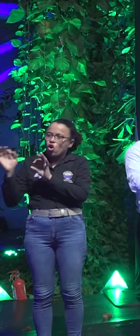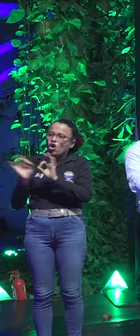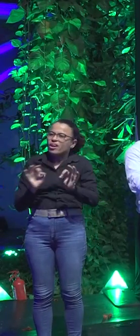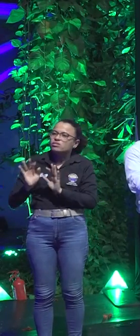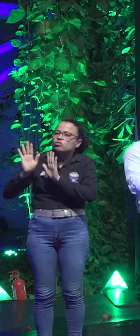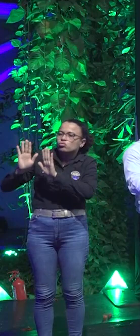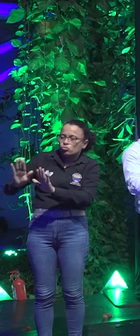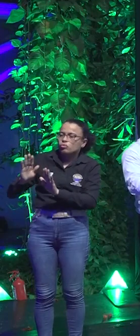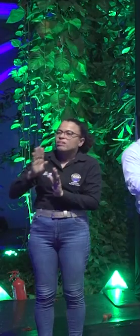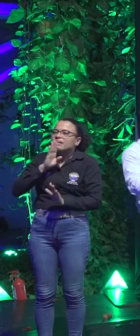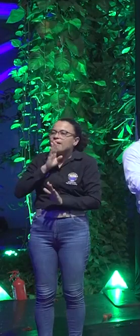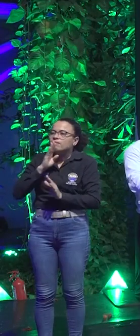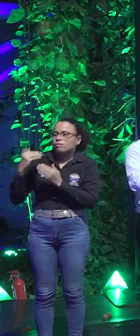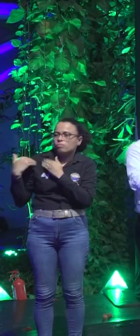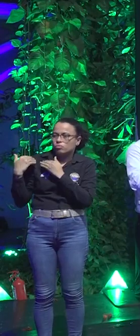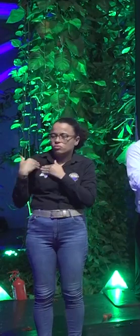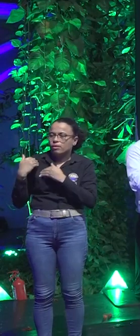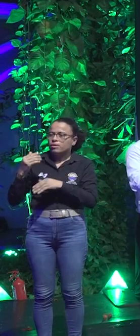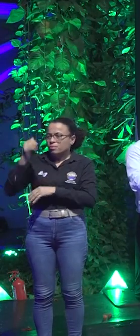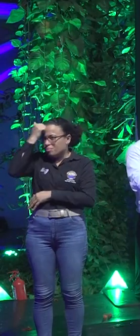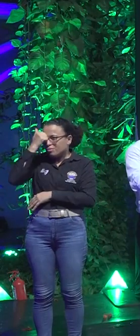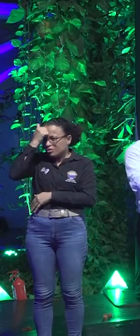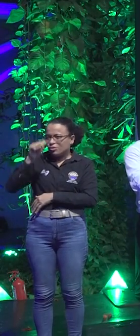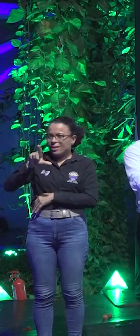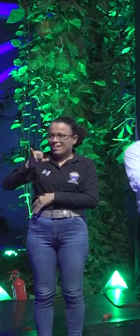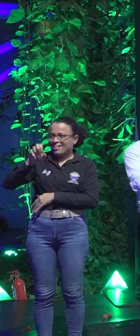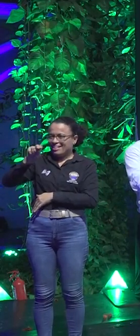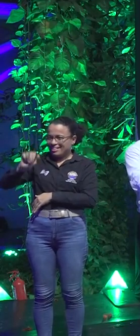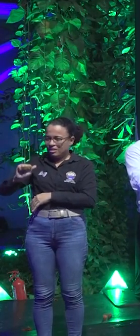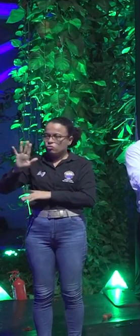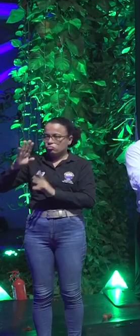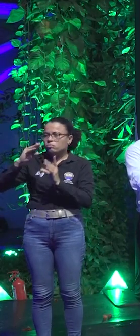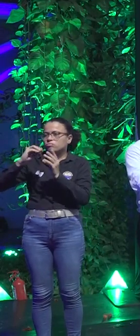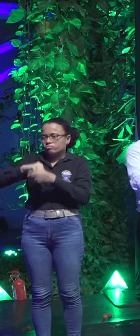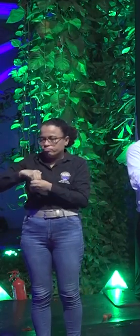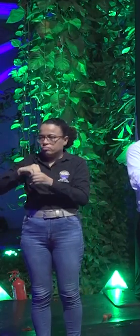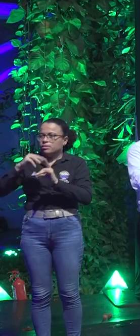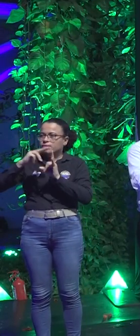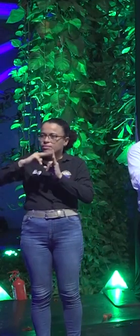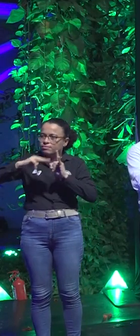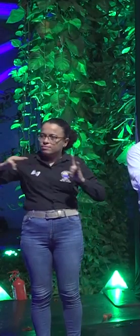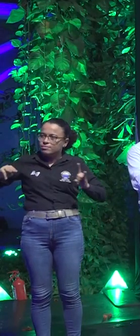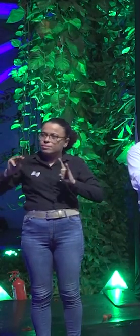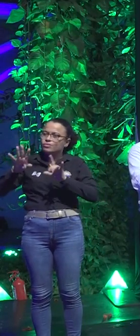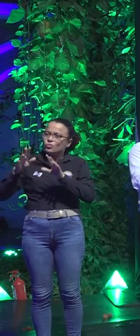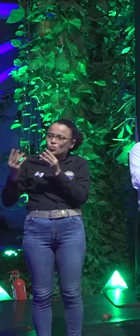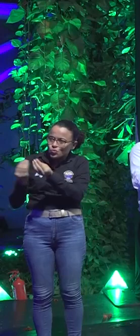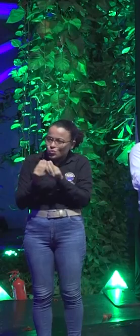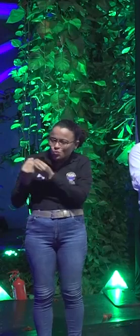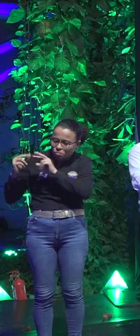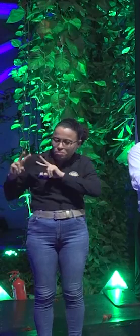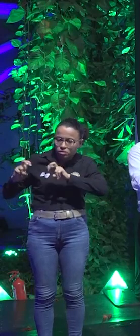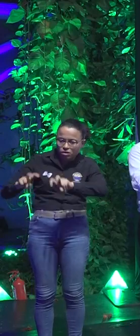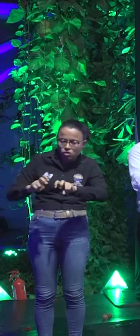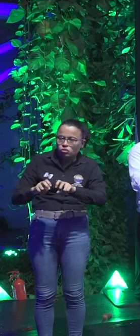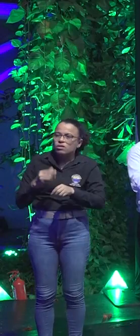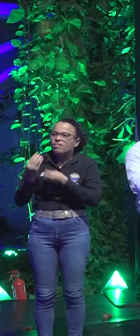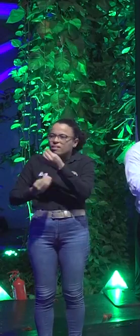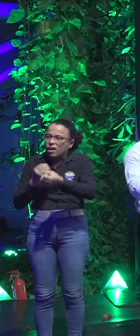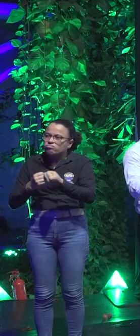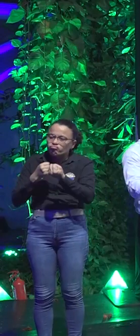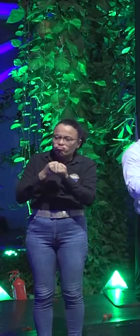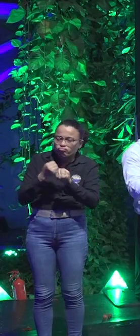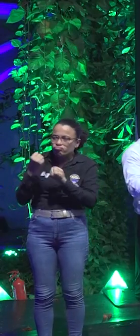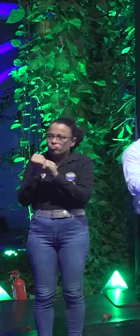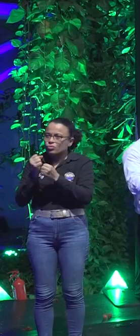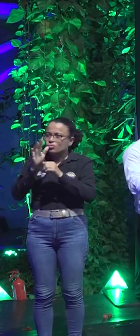la Universidad del Magdalena, la profesora Lina con su grupo de investigación, trabajando codo a codo con las comunidades del Pacífico y del Caribe. Tenemos